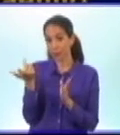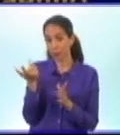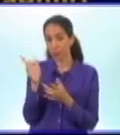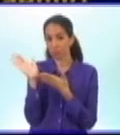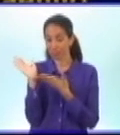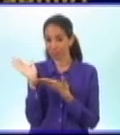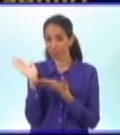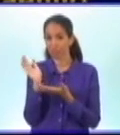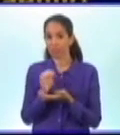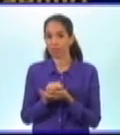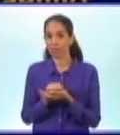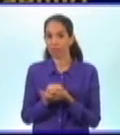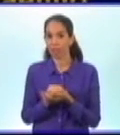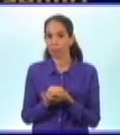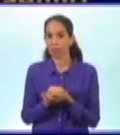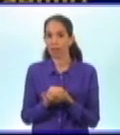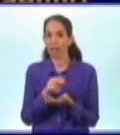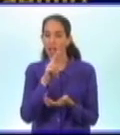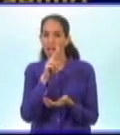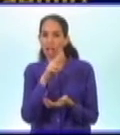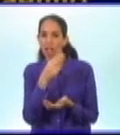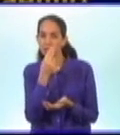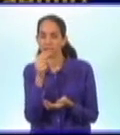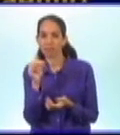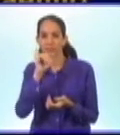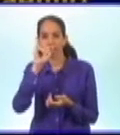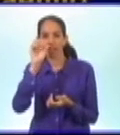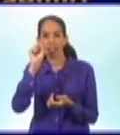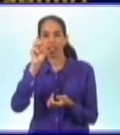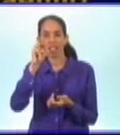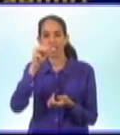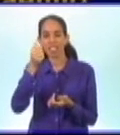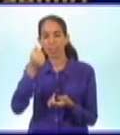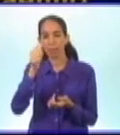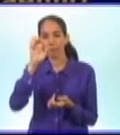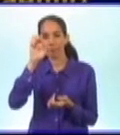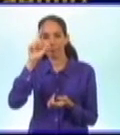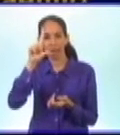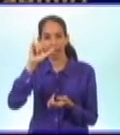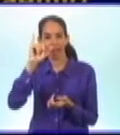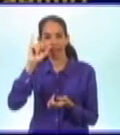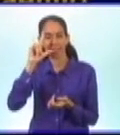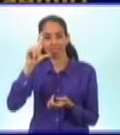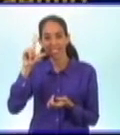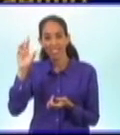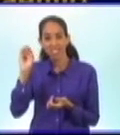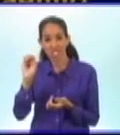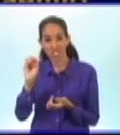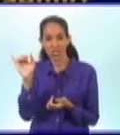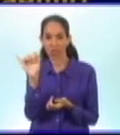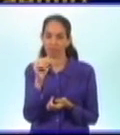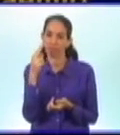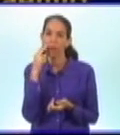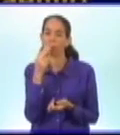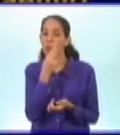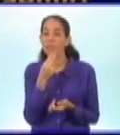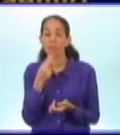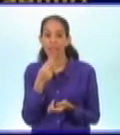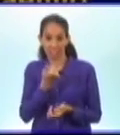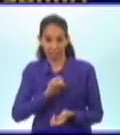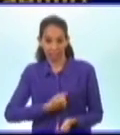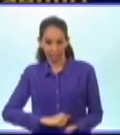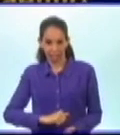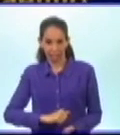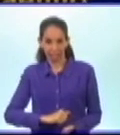Ismaelillo está entre comillas, pero igual estas comillas se pudieran sustituir por el subrayado, como está